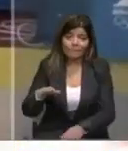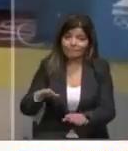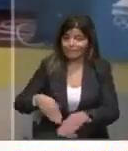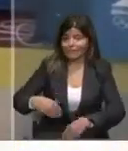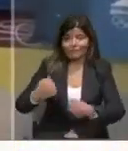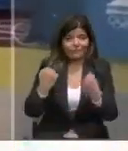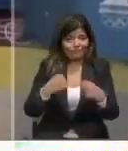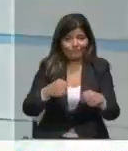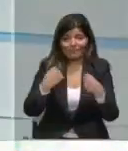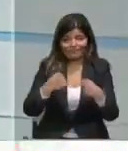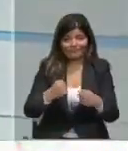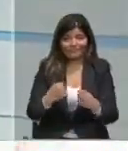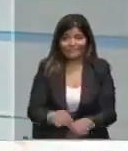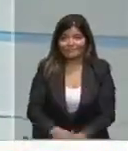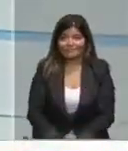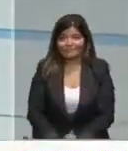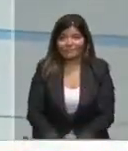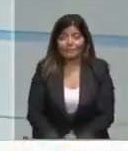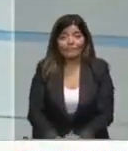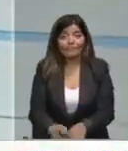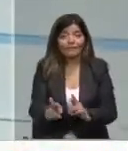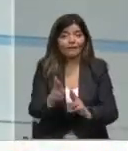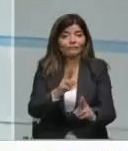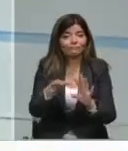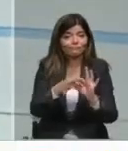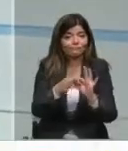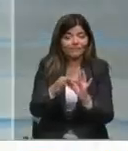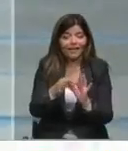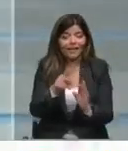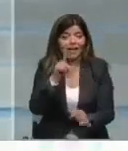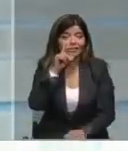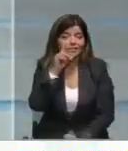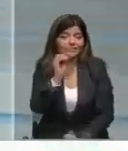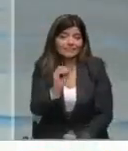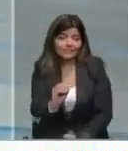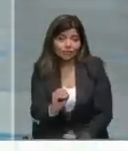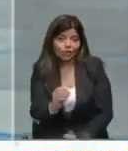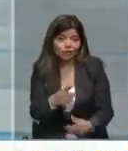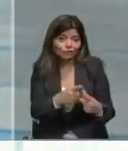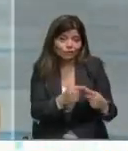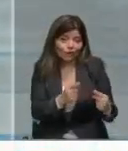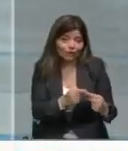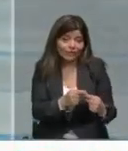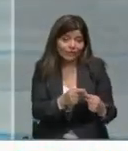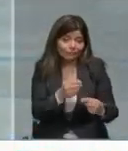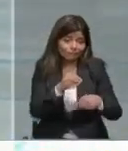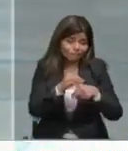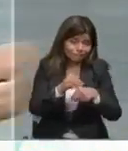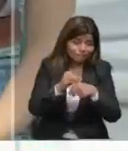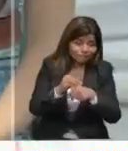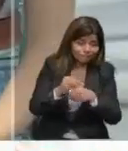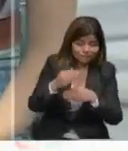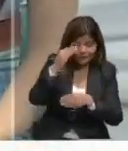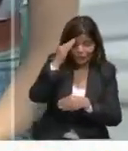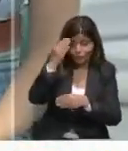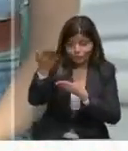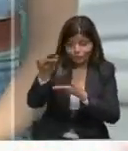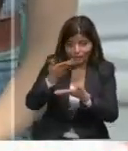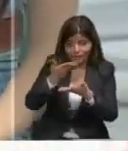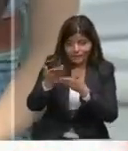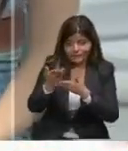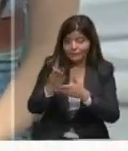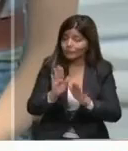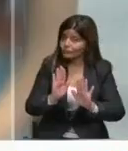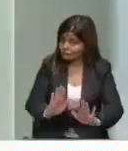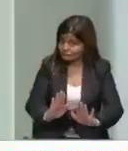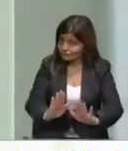historia. Una relación tío-sobrina que se nutre de confianza y consejos, aunque siempre marcando